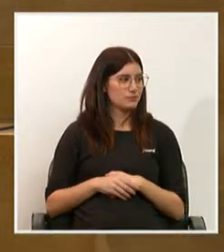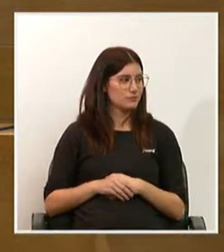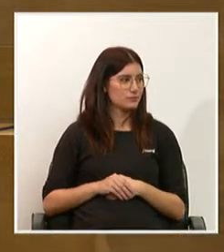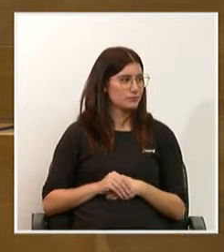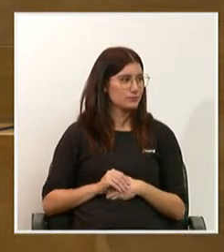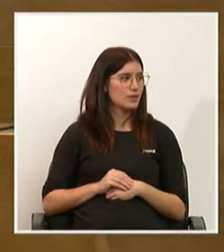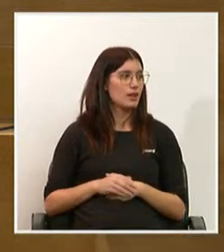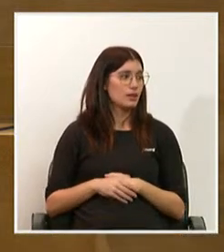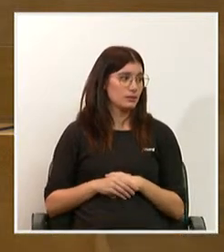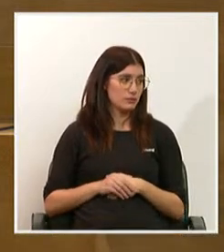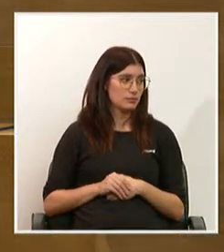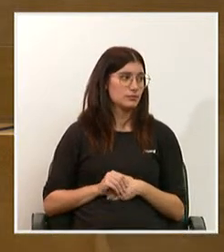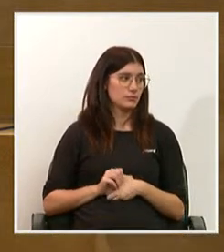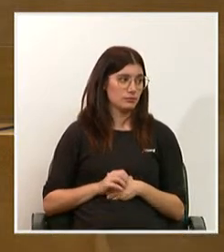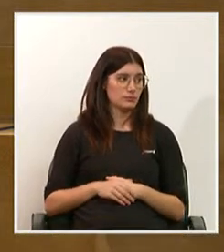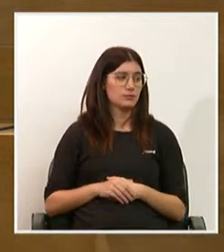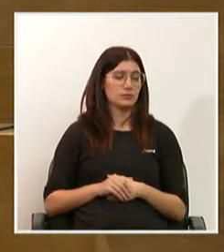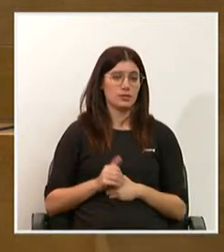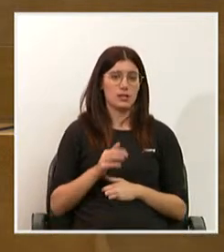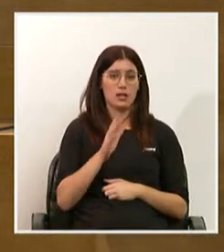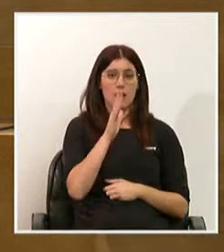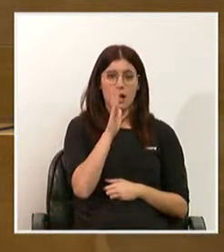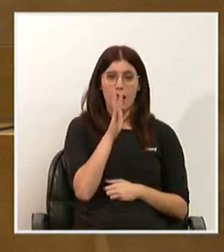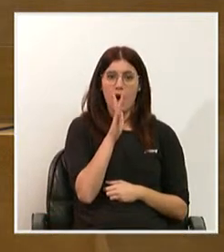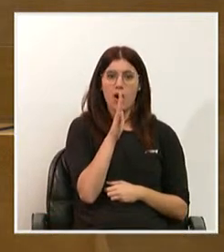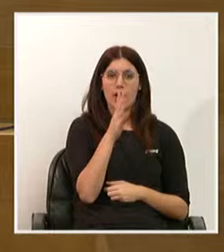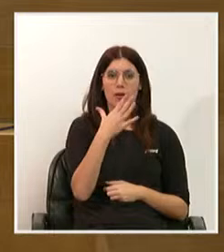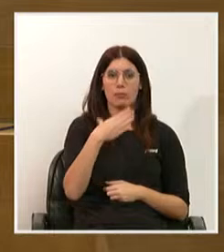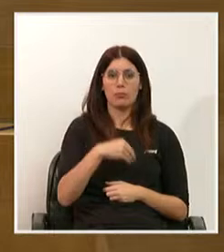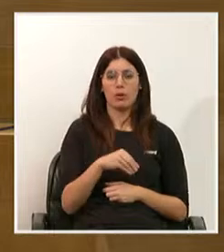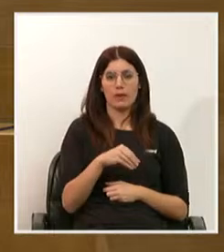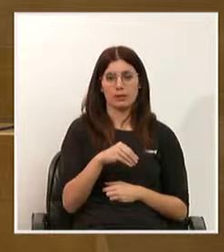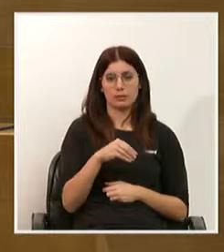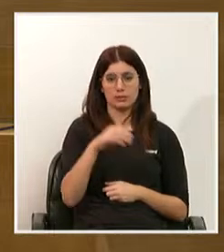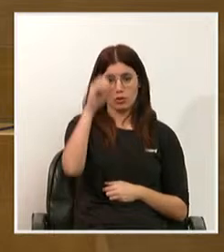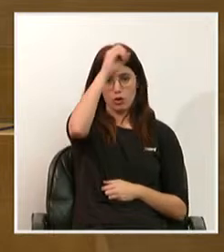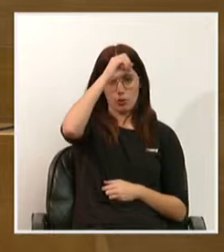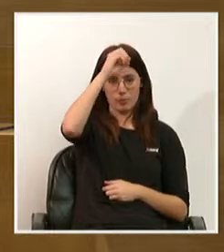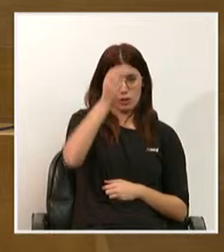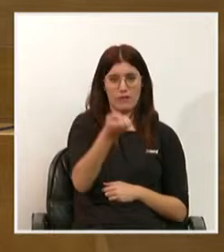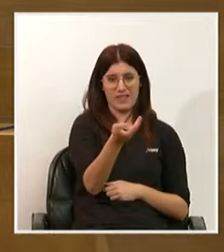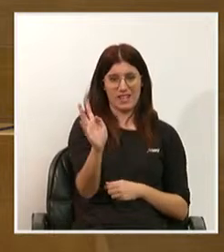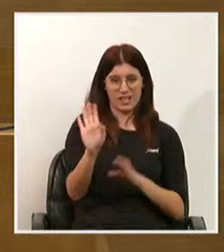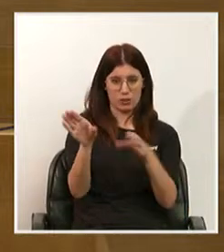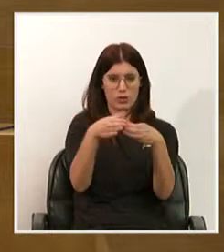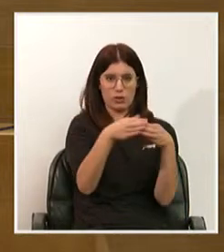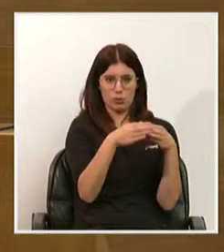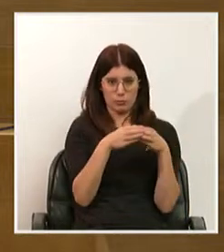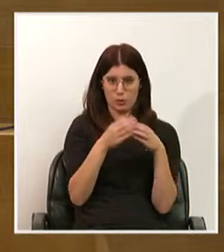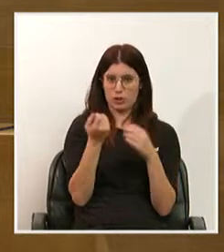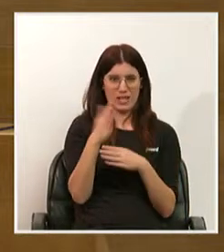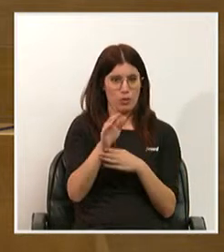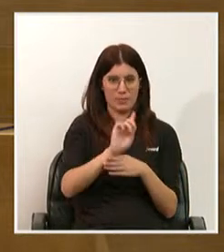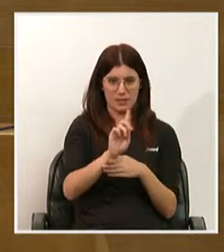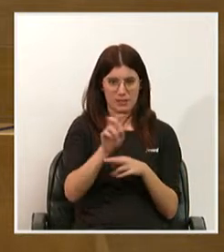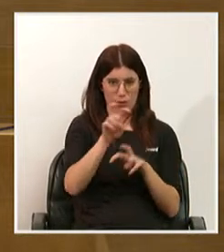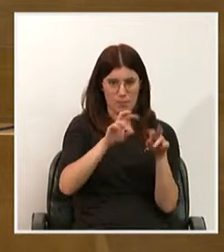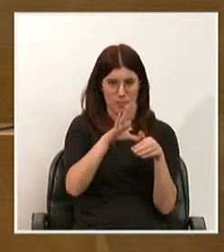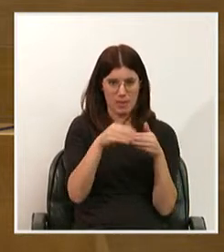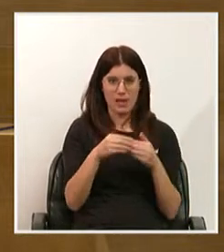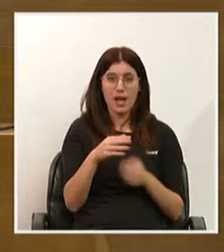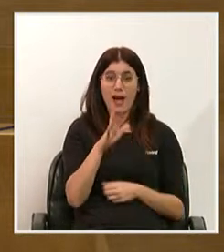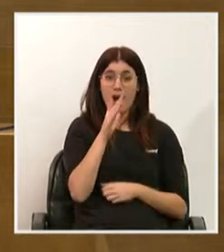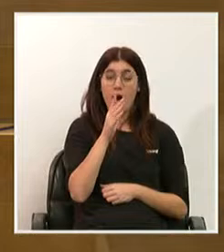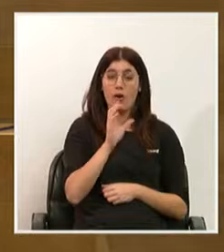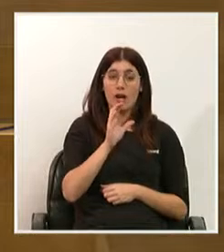gracias pasamos ahora a la fijación de posición de los grupos parlamentarios que no hayan presentado enmiendas tiene la palabra